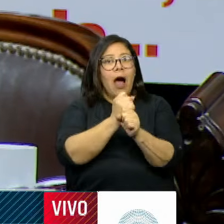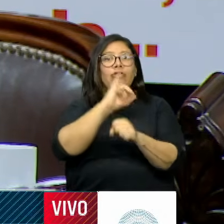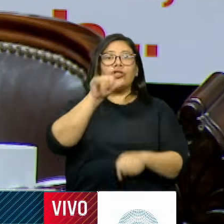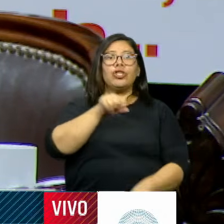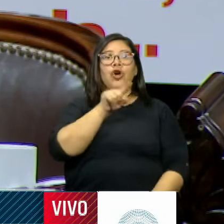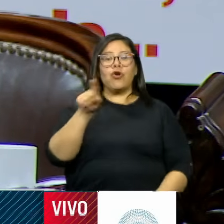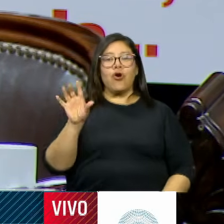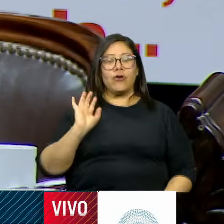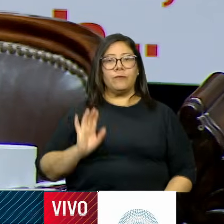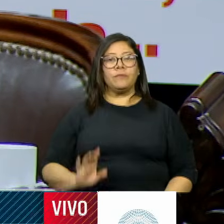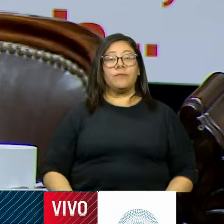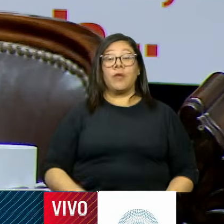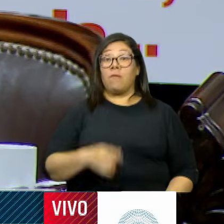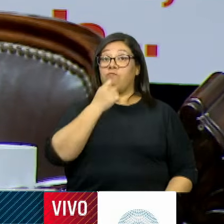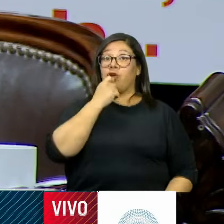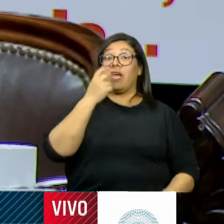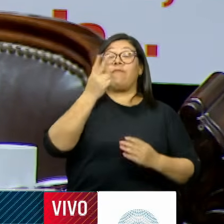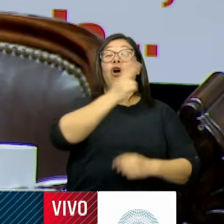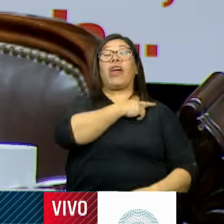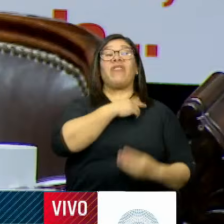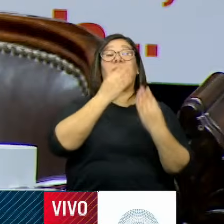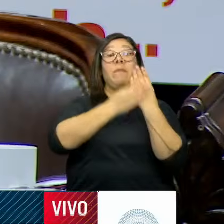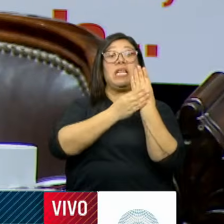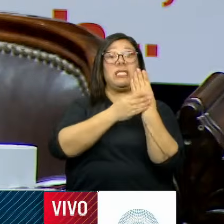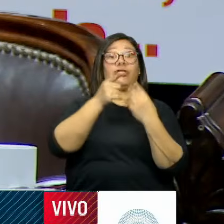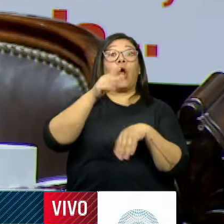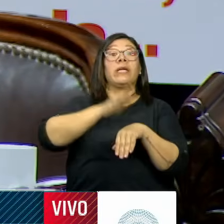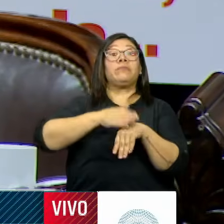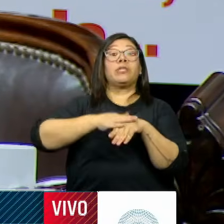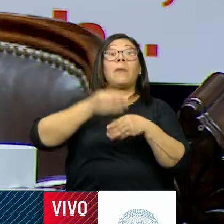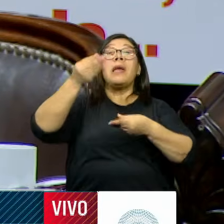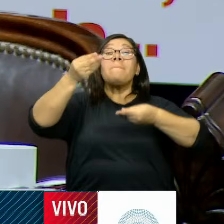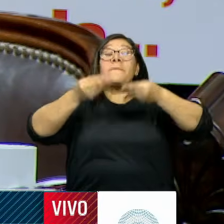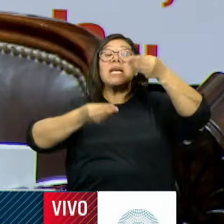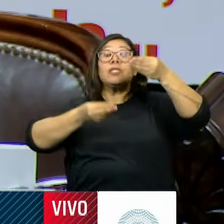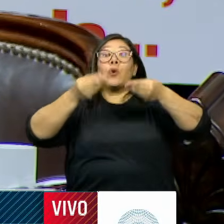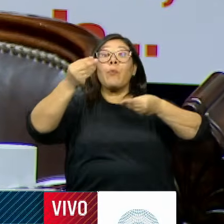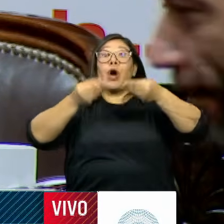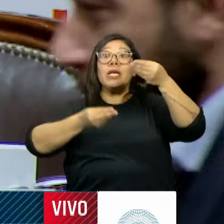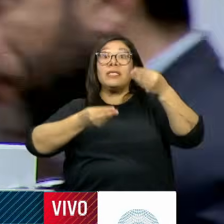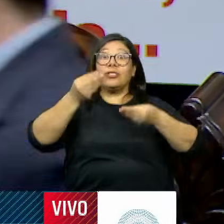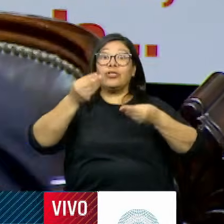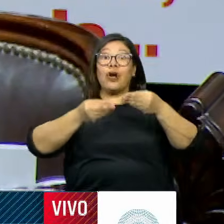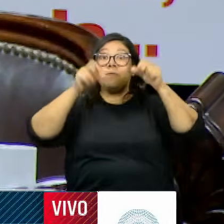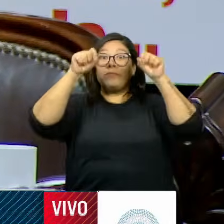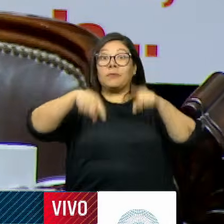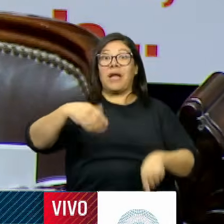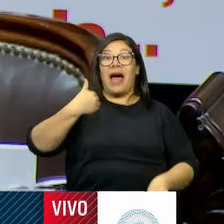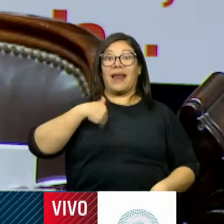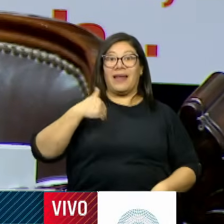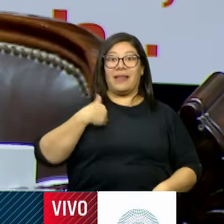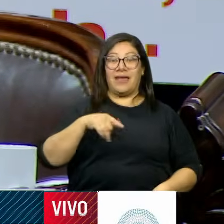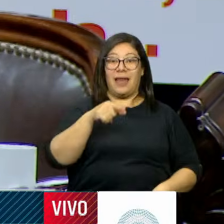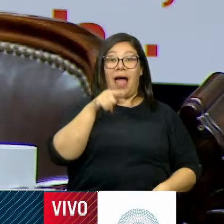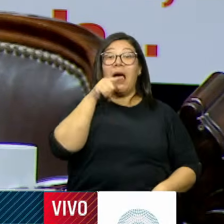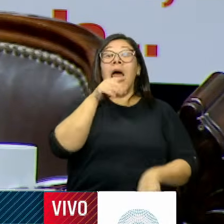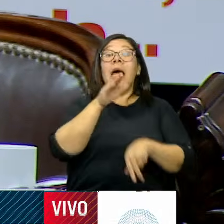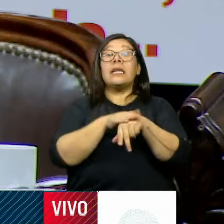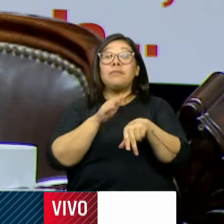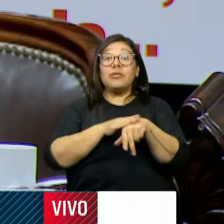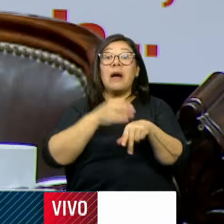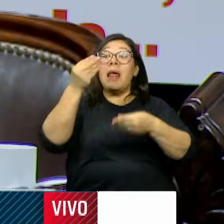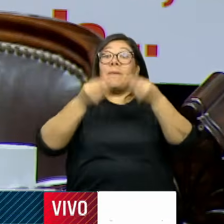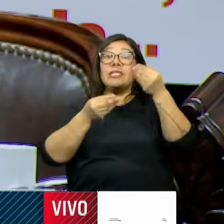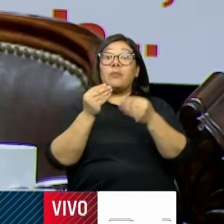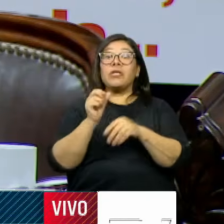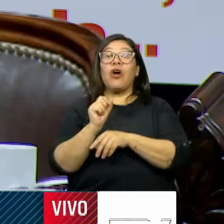por ejemplo, la potestad del presupuesto, el poder direccionar partidas, la